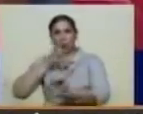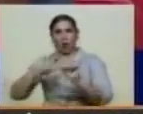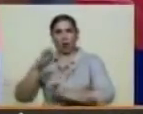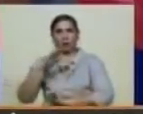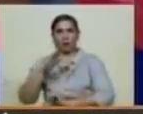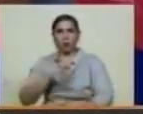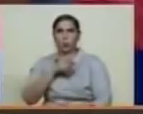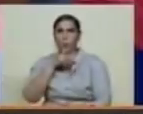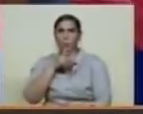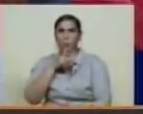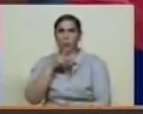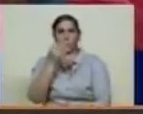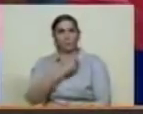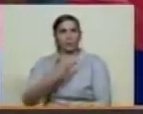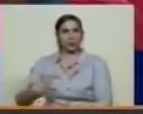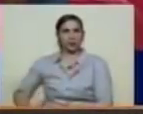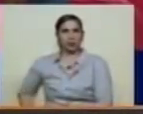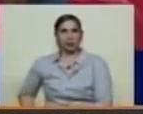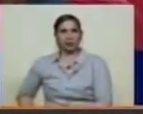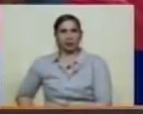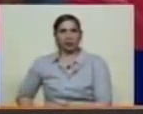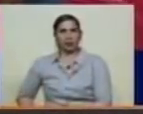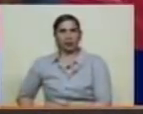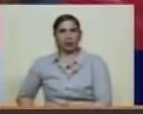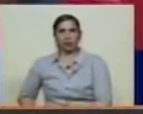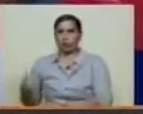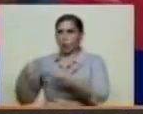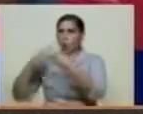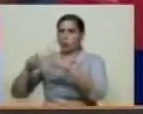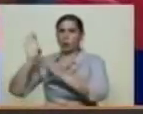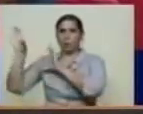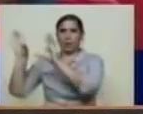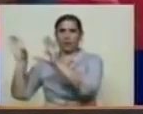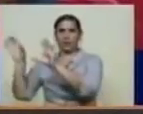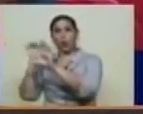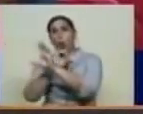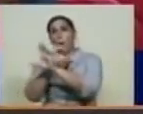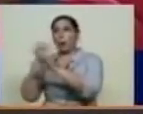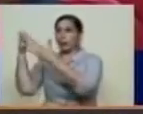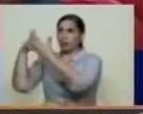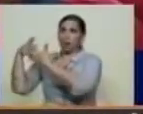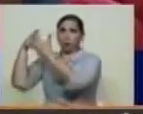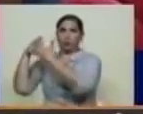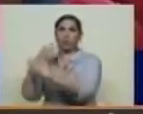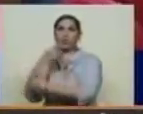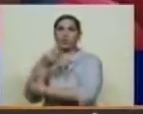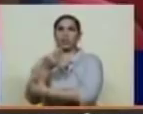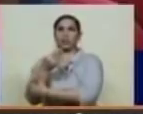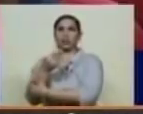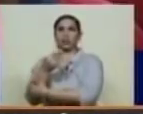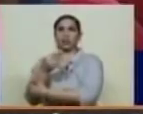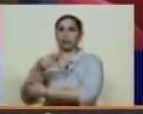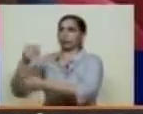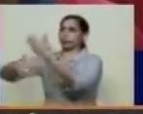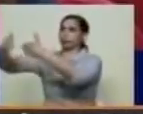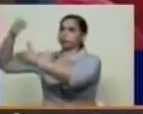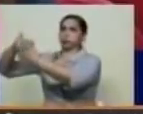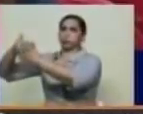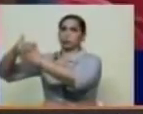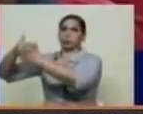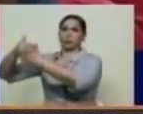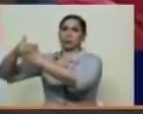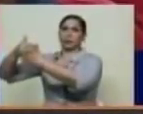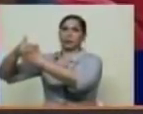ver presidentes vecinos de Estados Unidos que les dicen que le van a tirar un muro y que lo van a